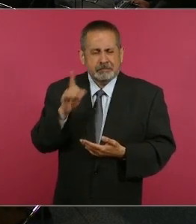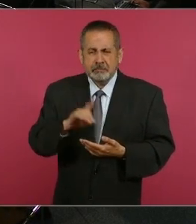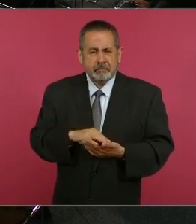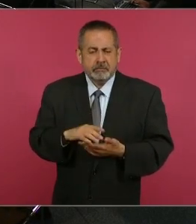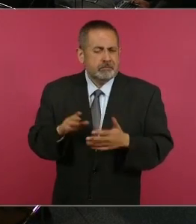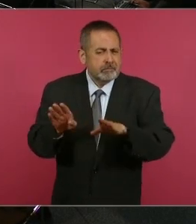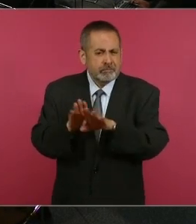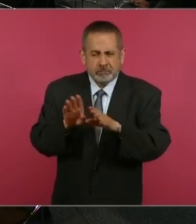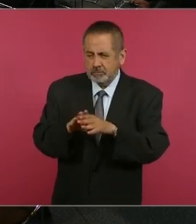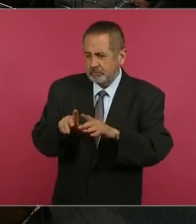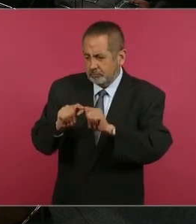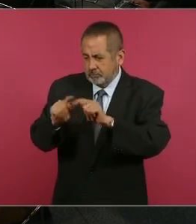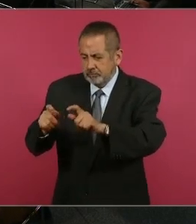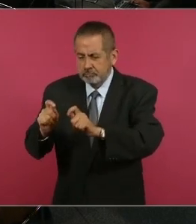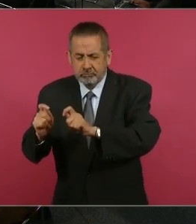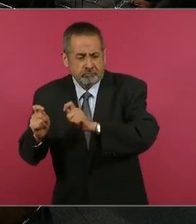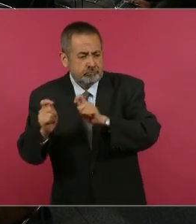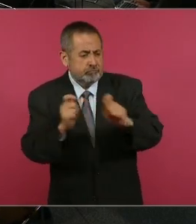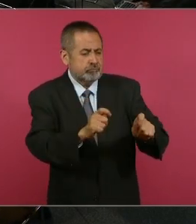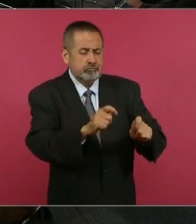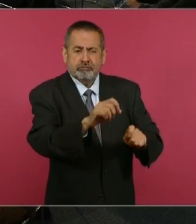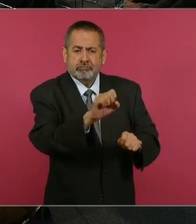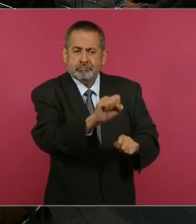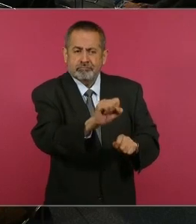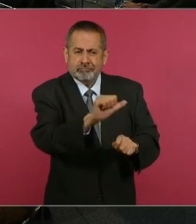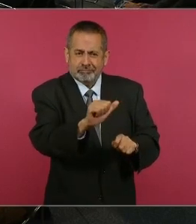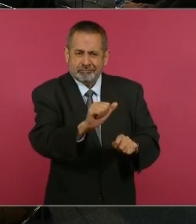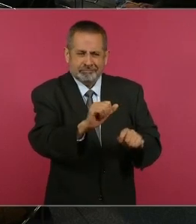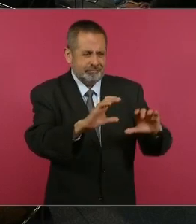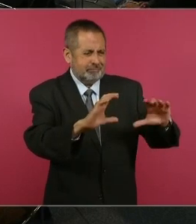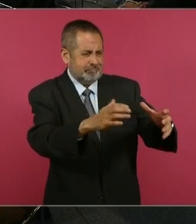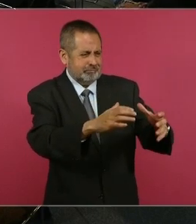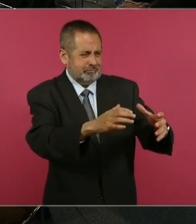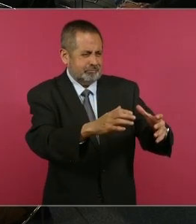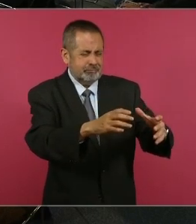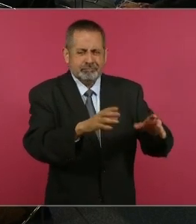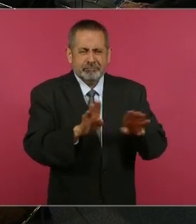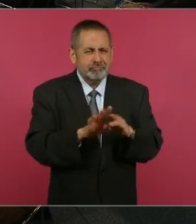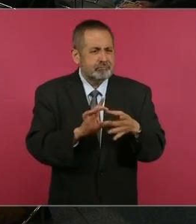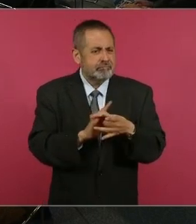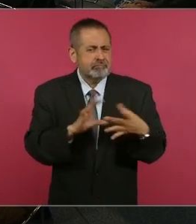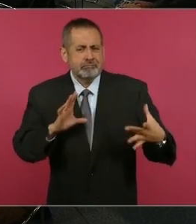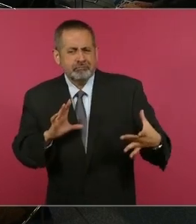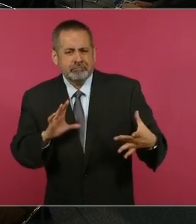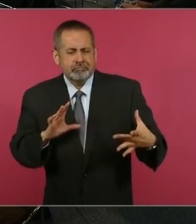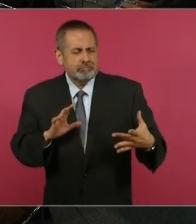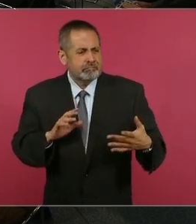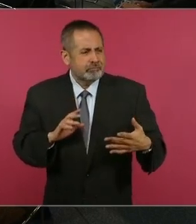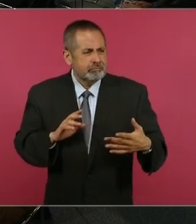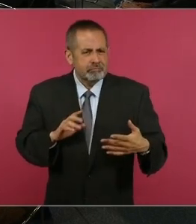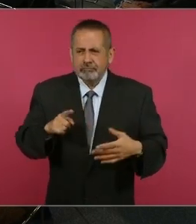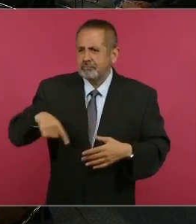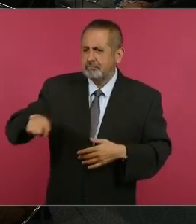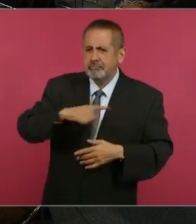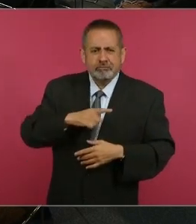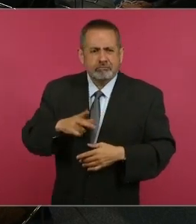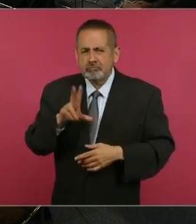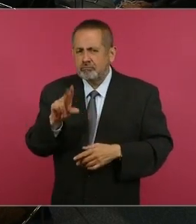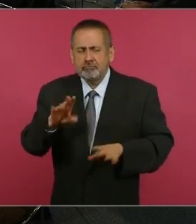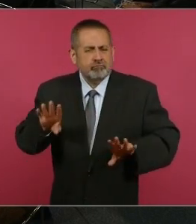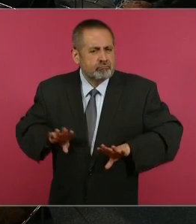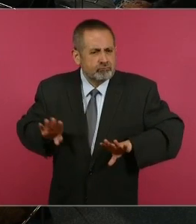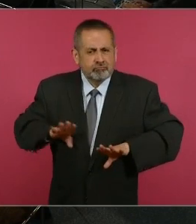en manos de una sociedad mercantil es sin duda la más alejada al interés colectivo.